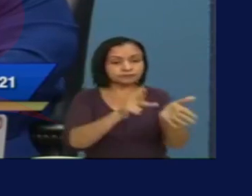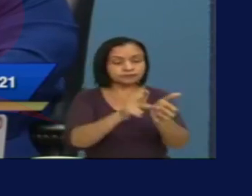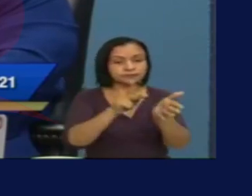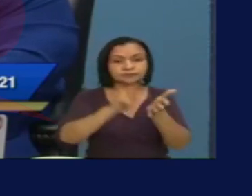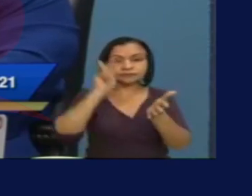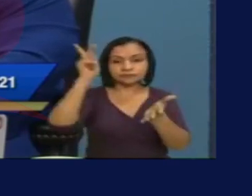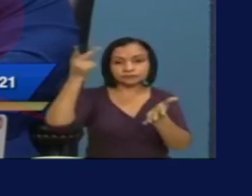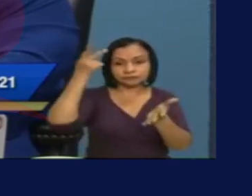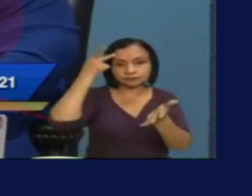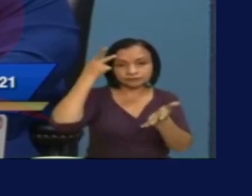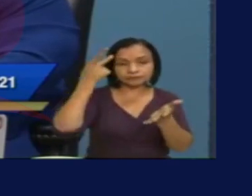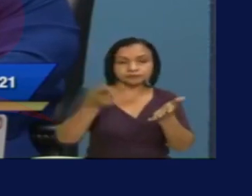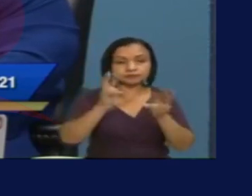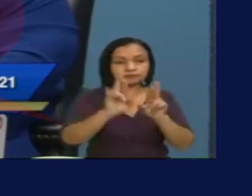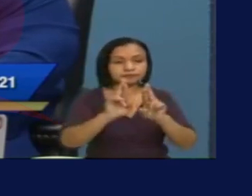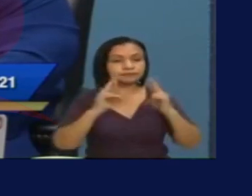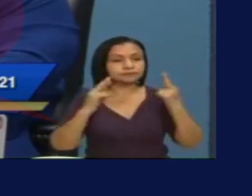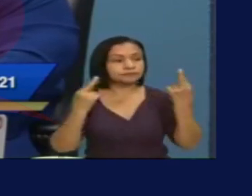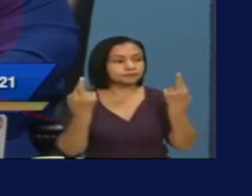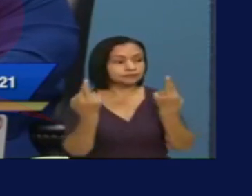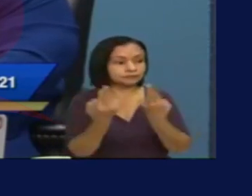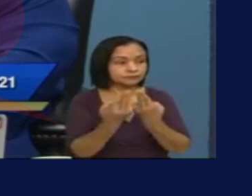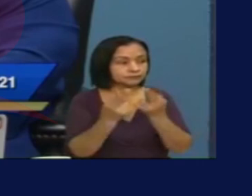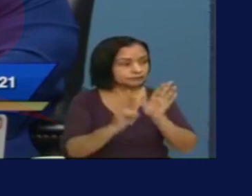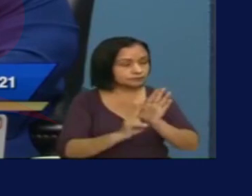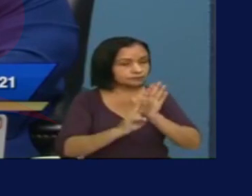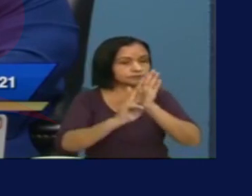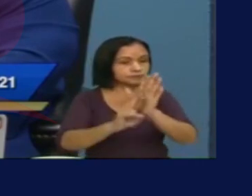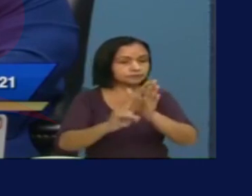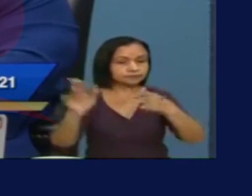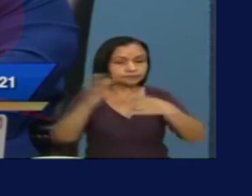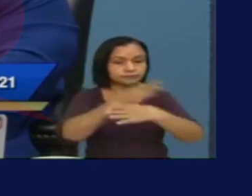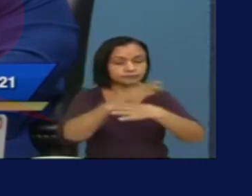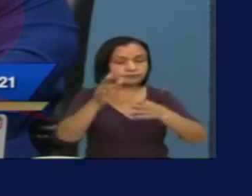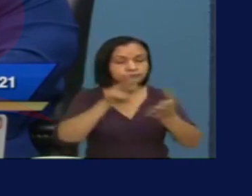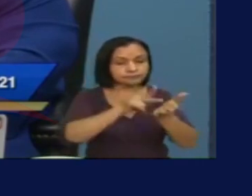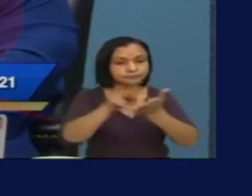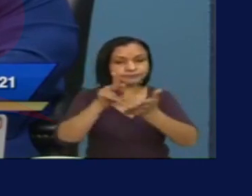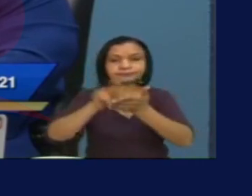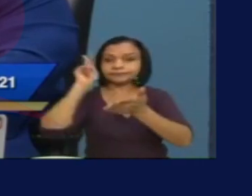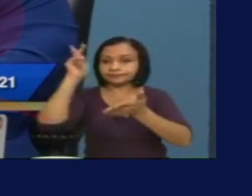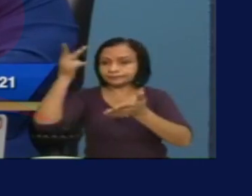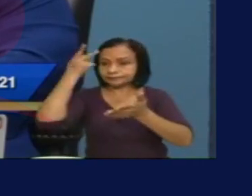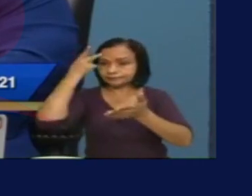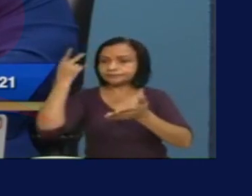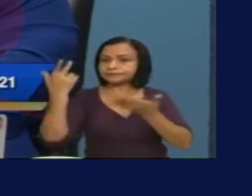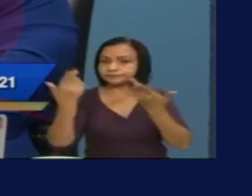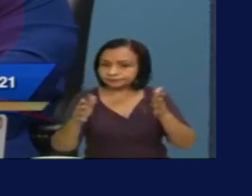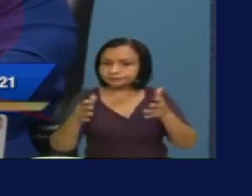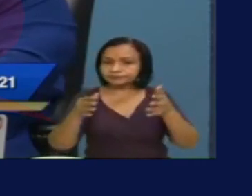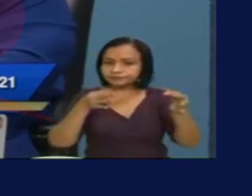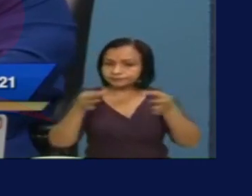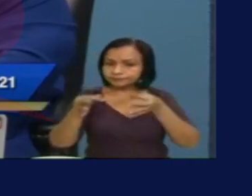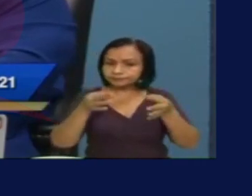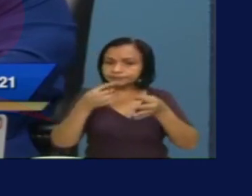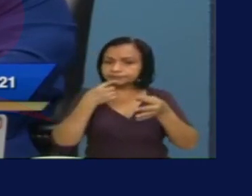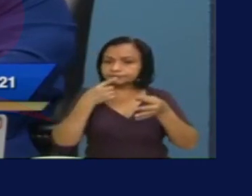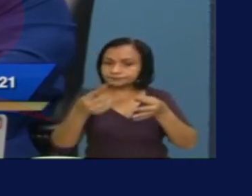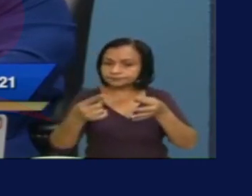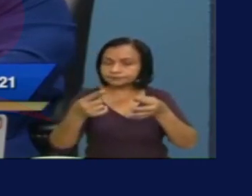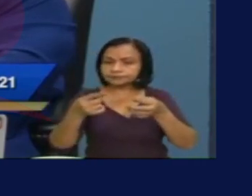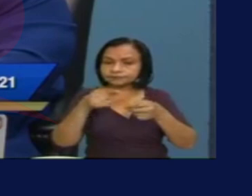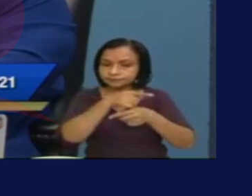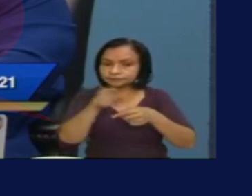políticos. Nos reunimos con los representantes de los partidos políticos para que la